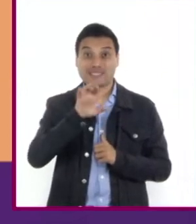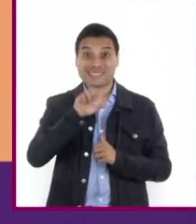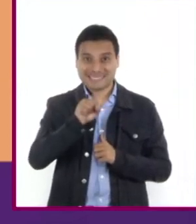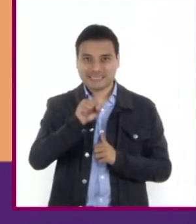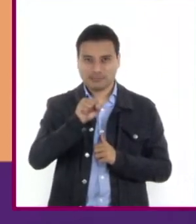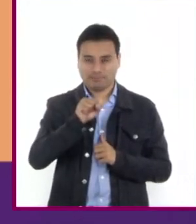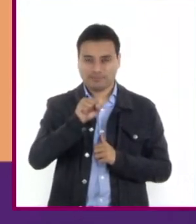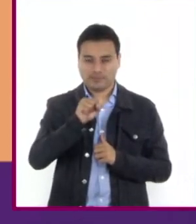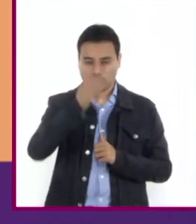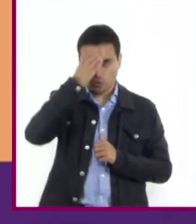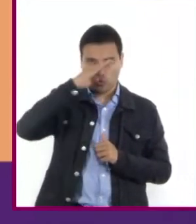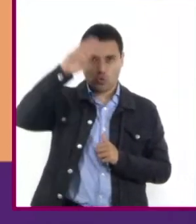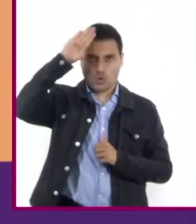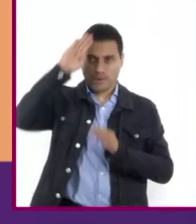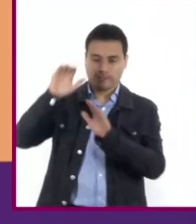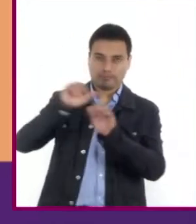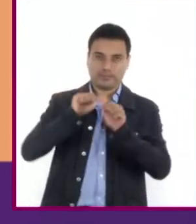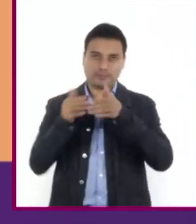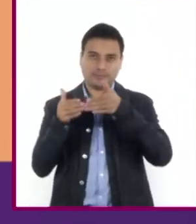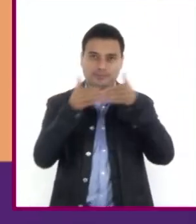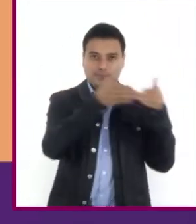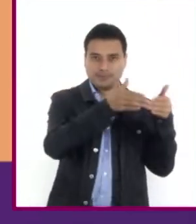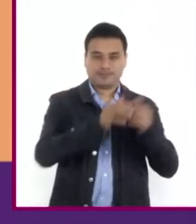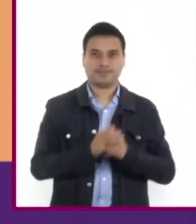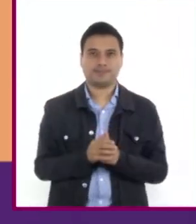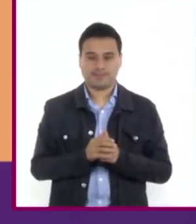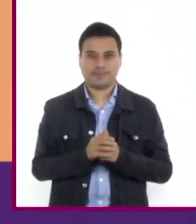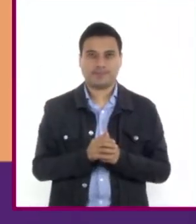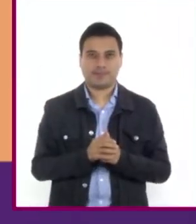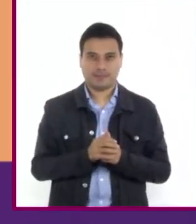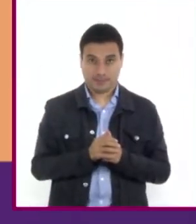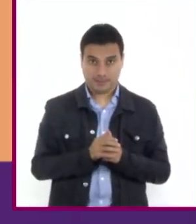Cuba. 8. Sitio de Tenochtitlan.